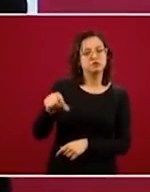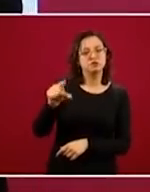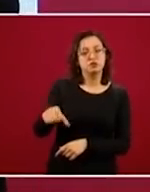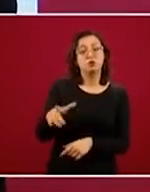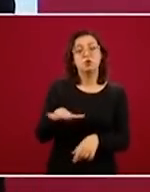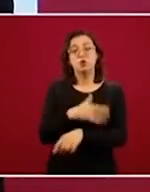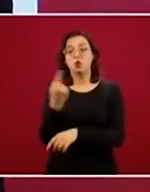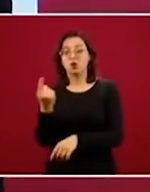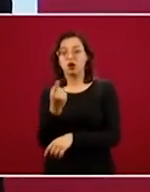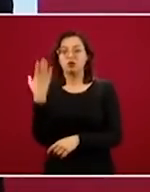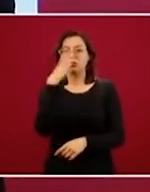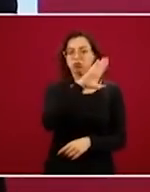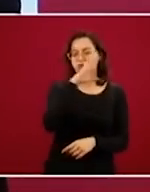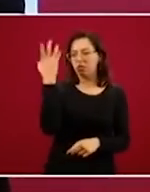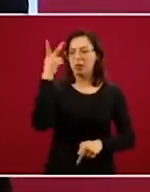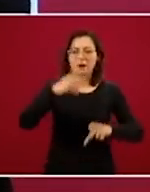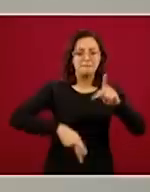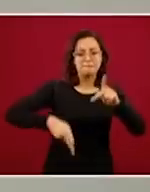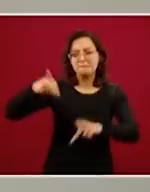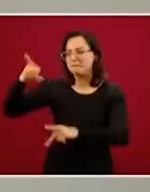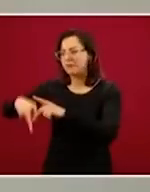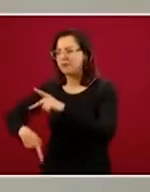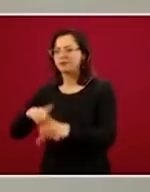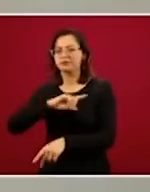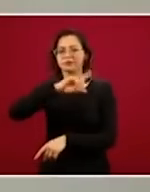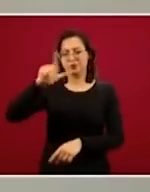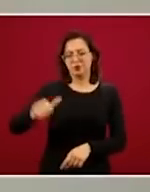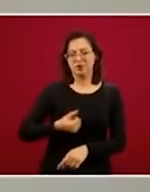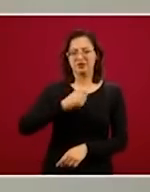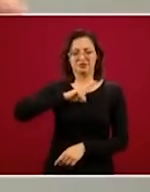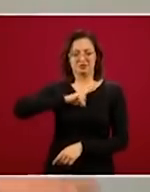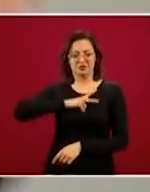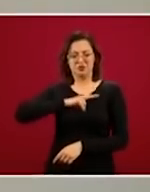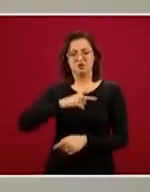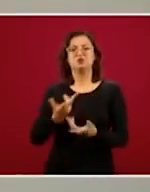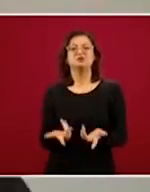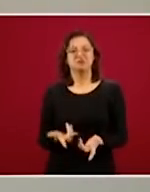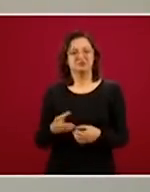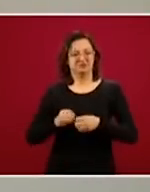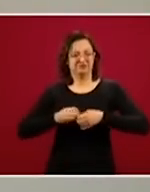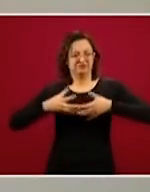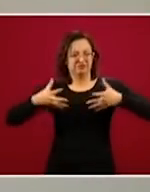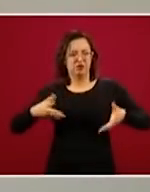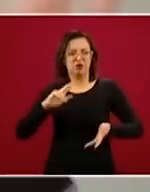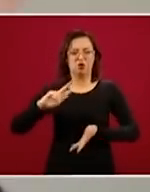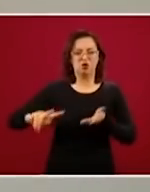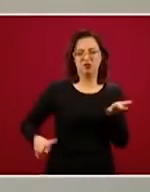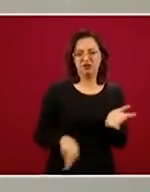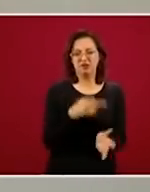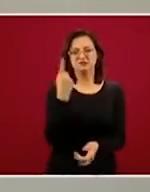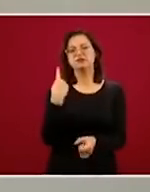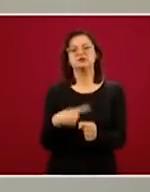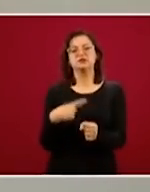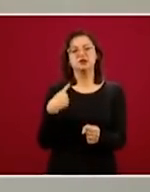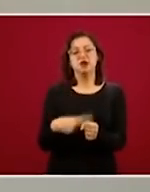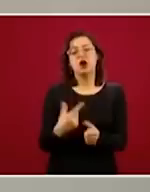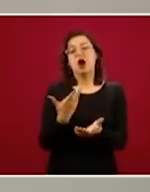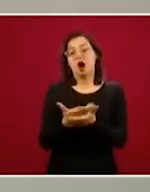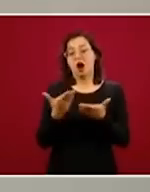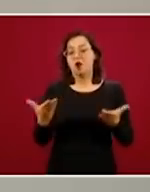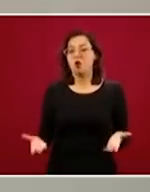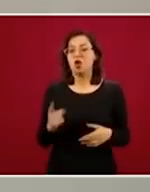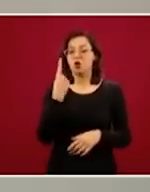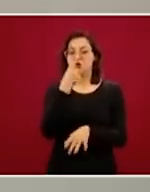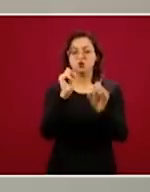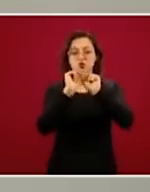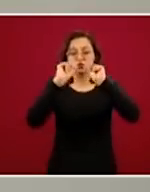el tener un sistema único que estamos integrando lo ya vamos a poder tener una portabilidad de los servicios de